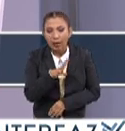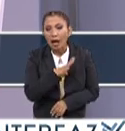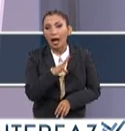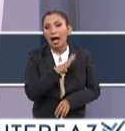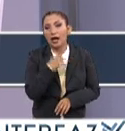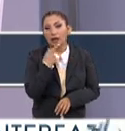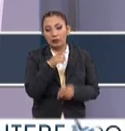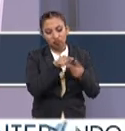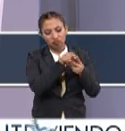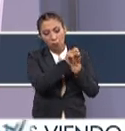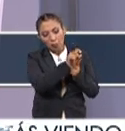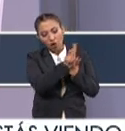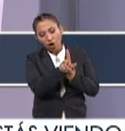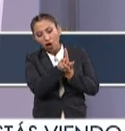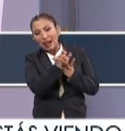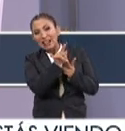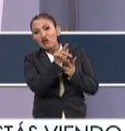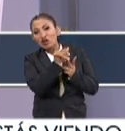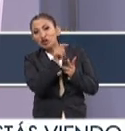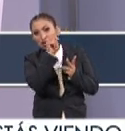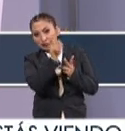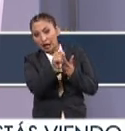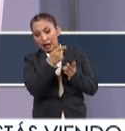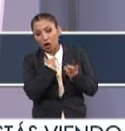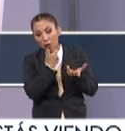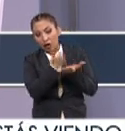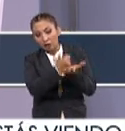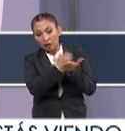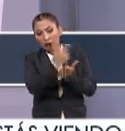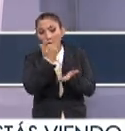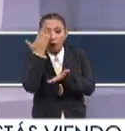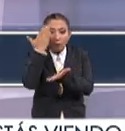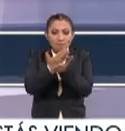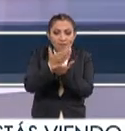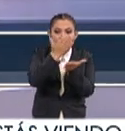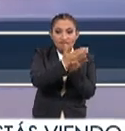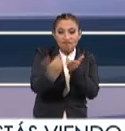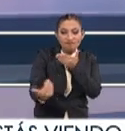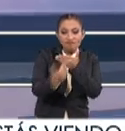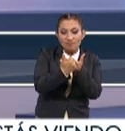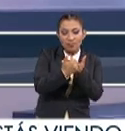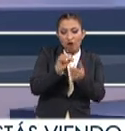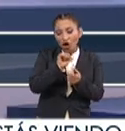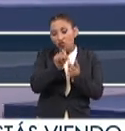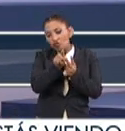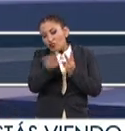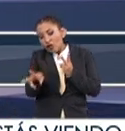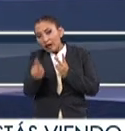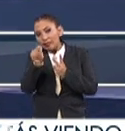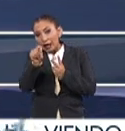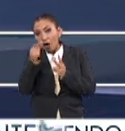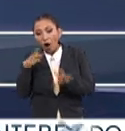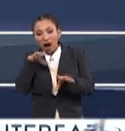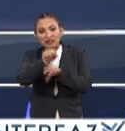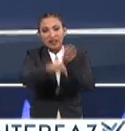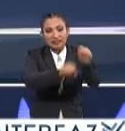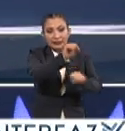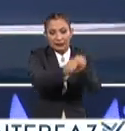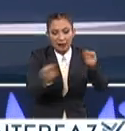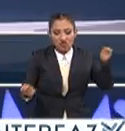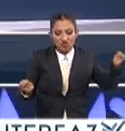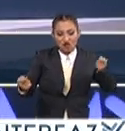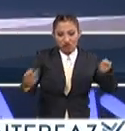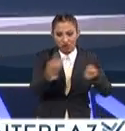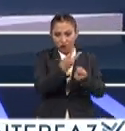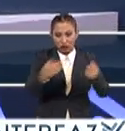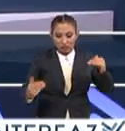existen subgrupos de linfocitos T que regulan, son frenos, y subgrupos de linfocitos T que atacan. Y el balance entre